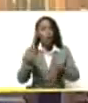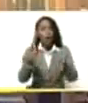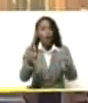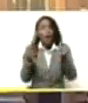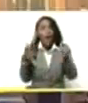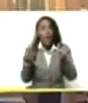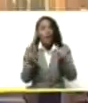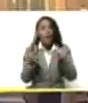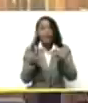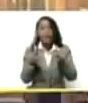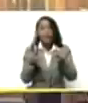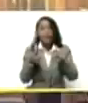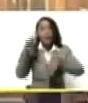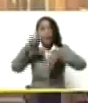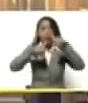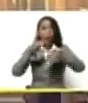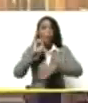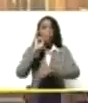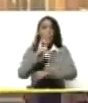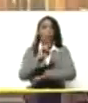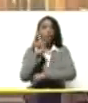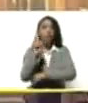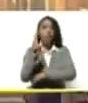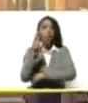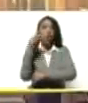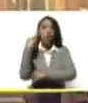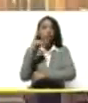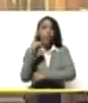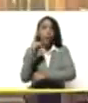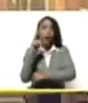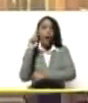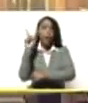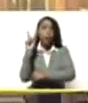una estrategia económica bien conducida